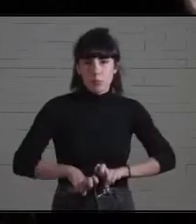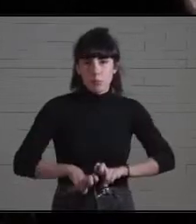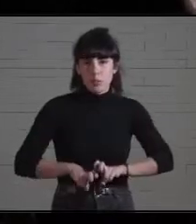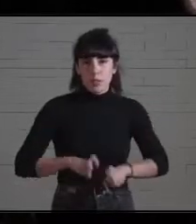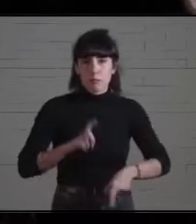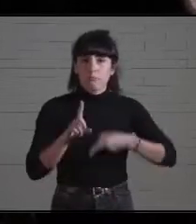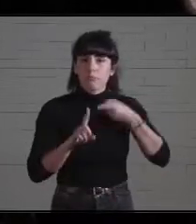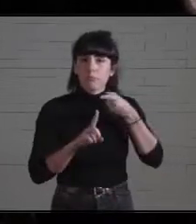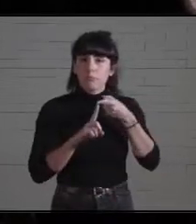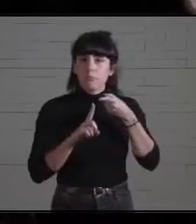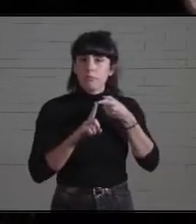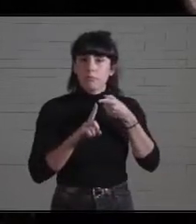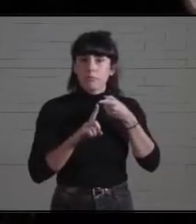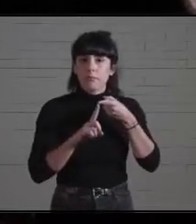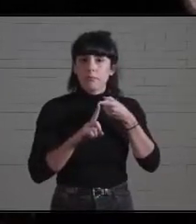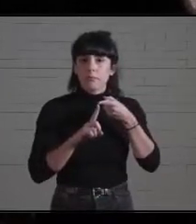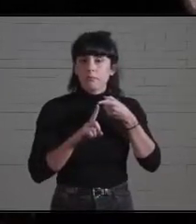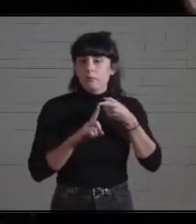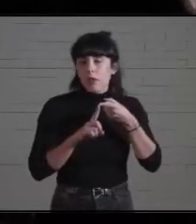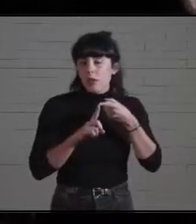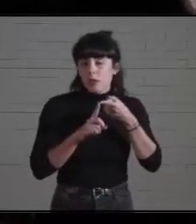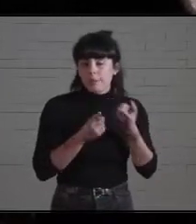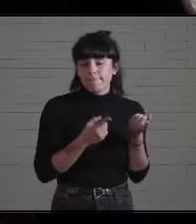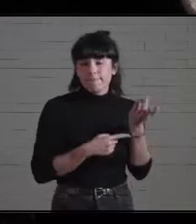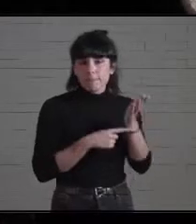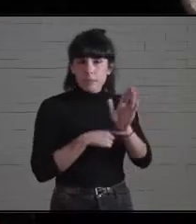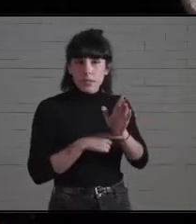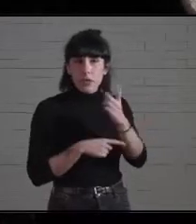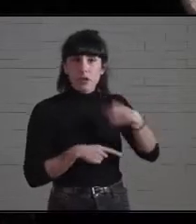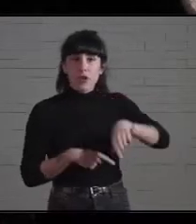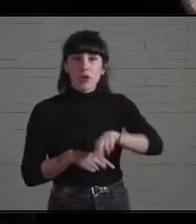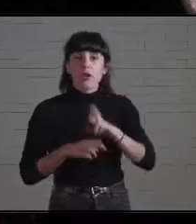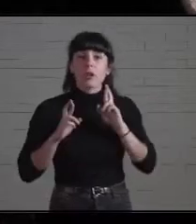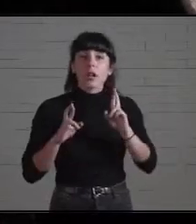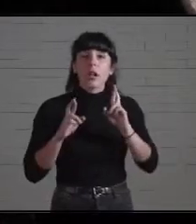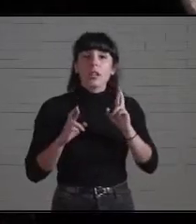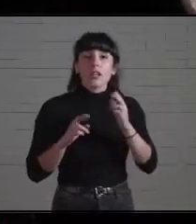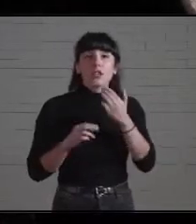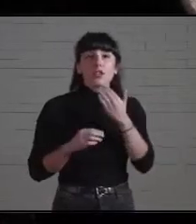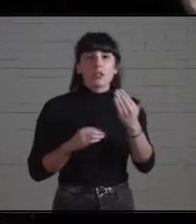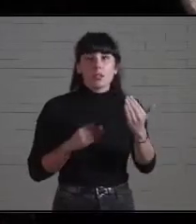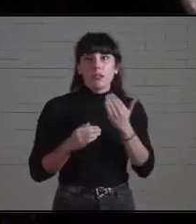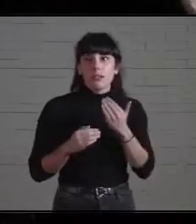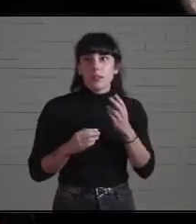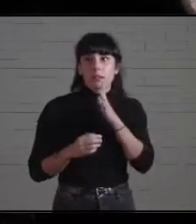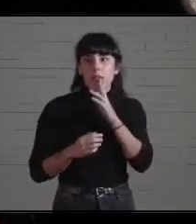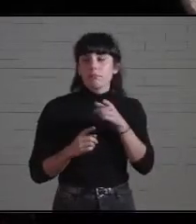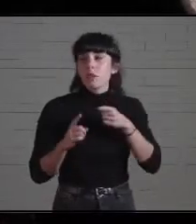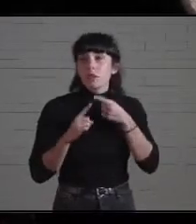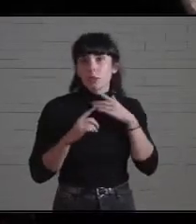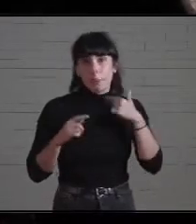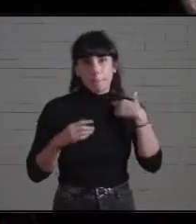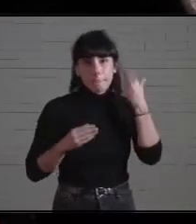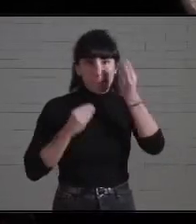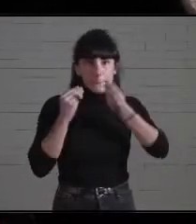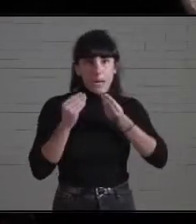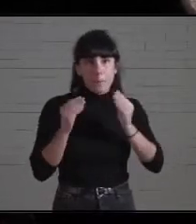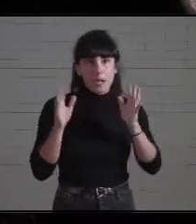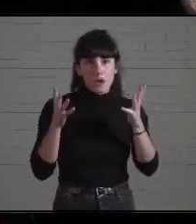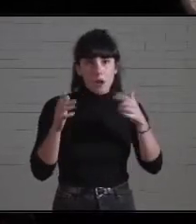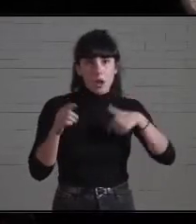para nada, que hemos tenido la suerte, quería agradeceros, es una alegría poder desde la